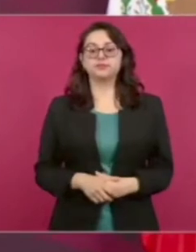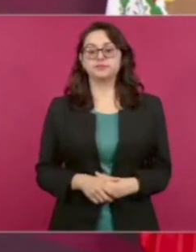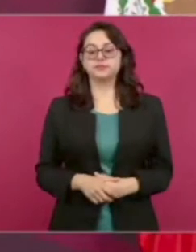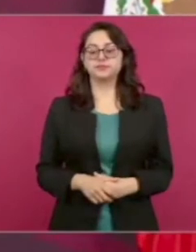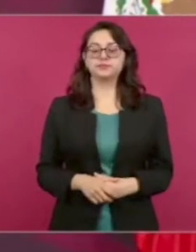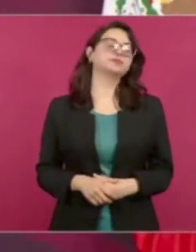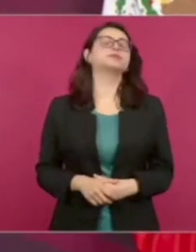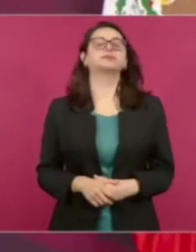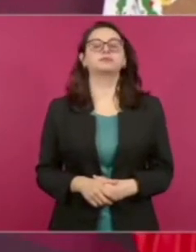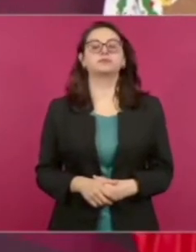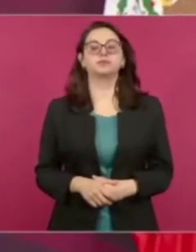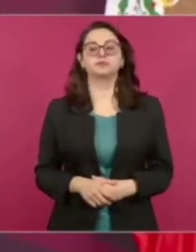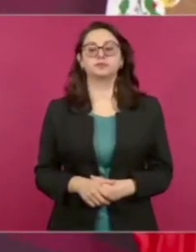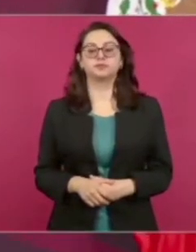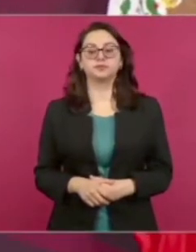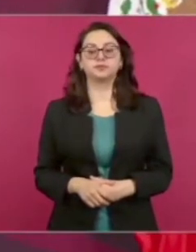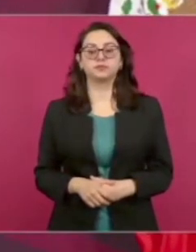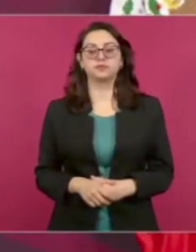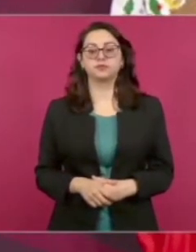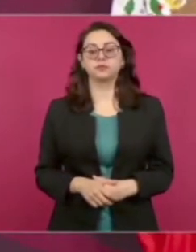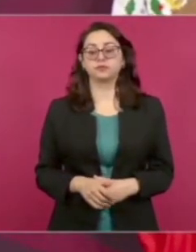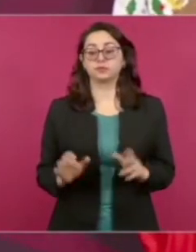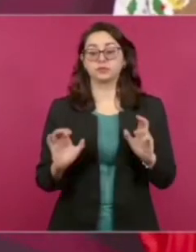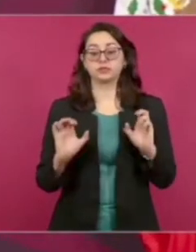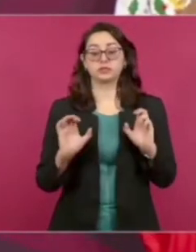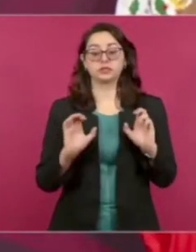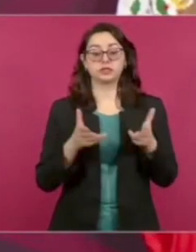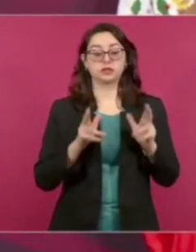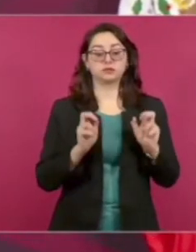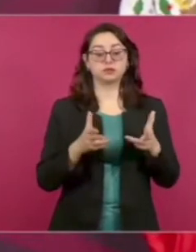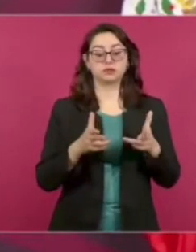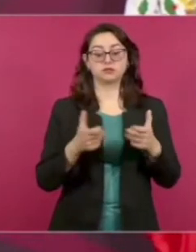en frontera Comalapa,